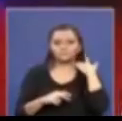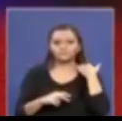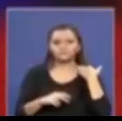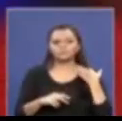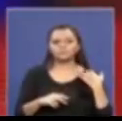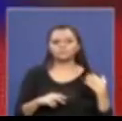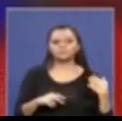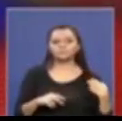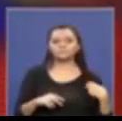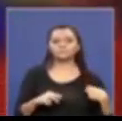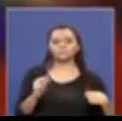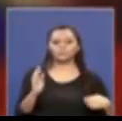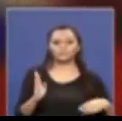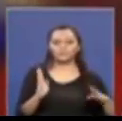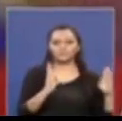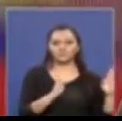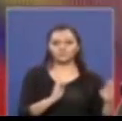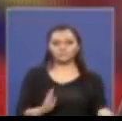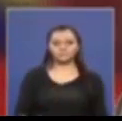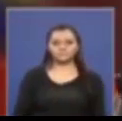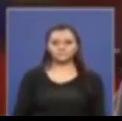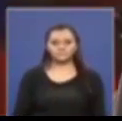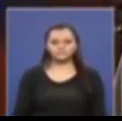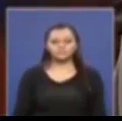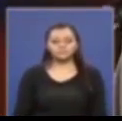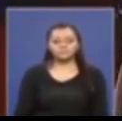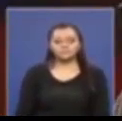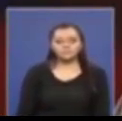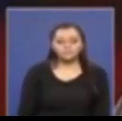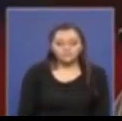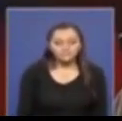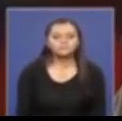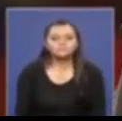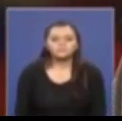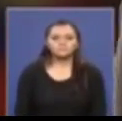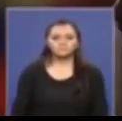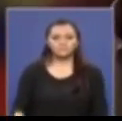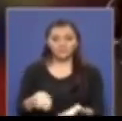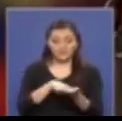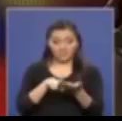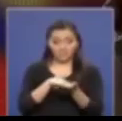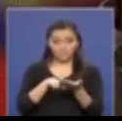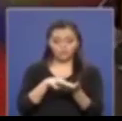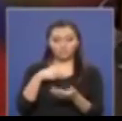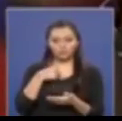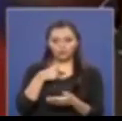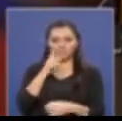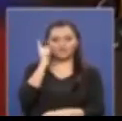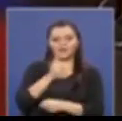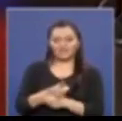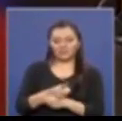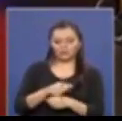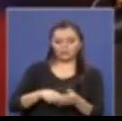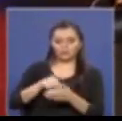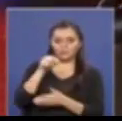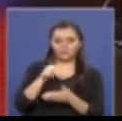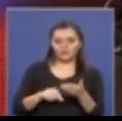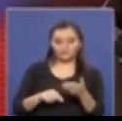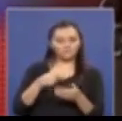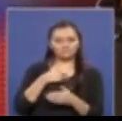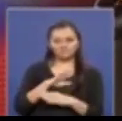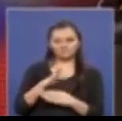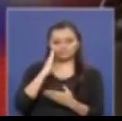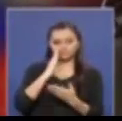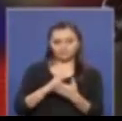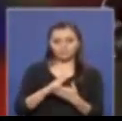Ponme un ratito la anterior. Entonces, compañeros, esta reunión fue para preparar el decreto que firmé el día jueves, eliminando